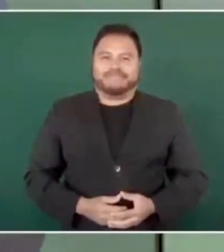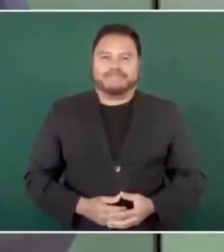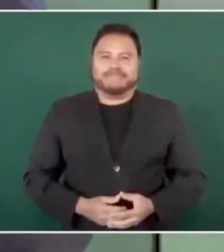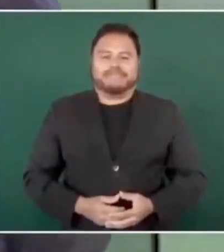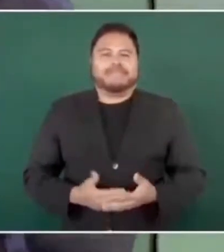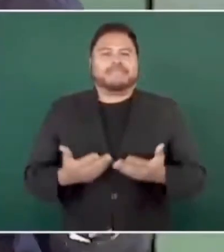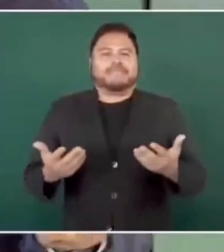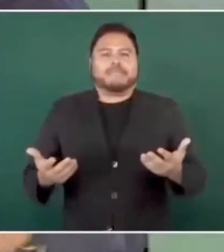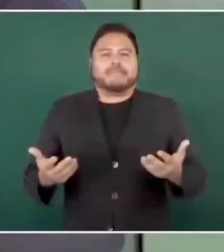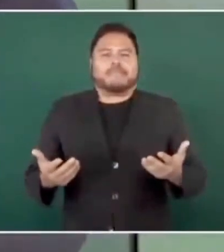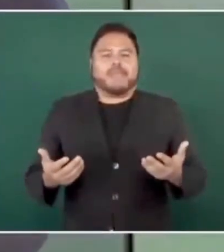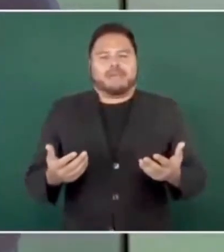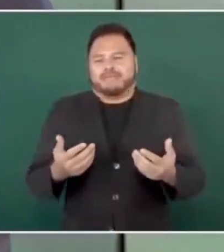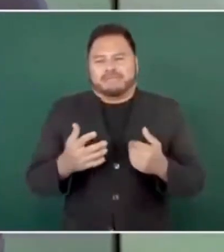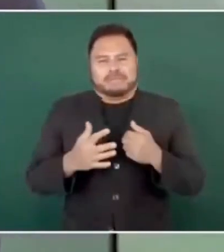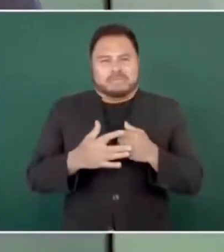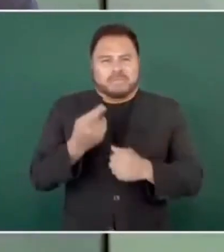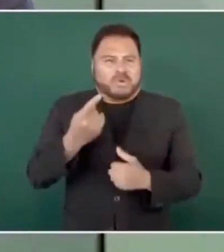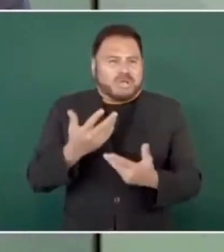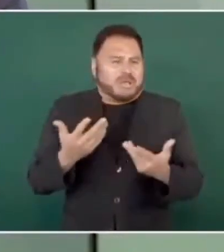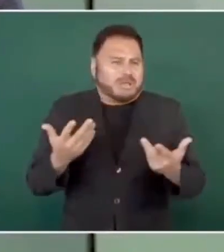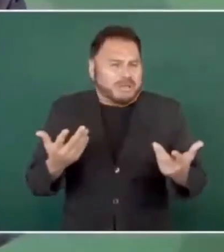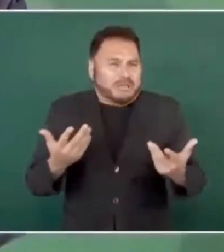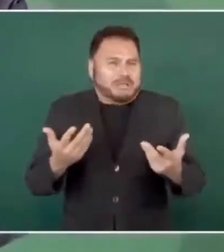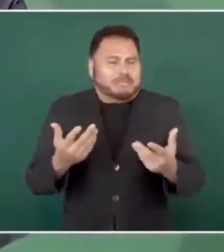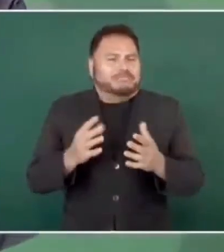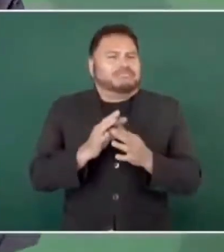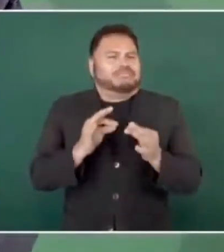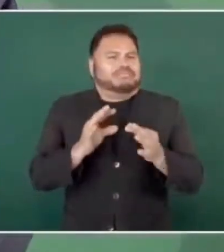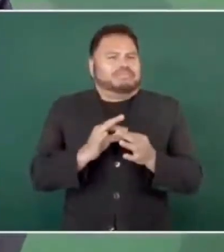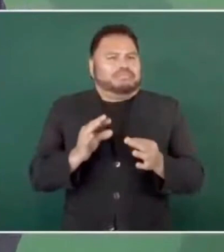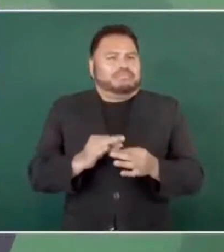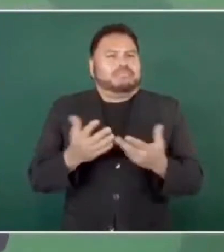Y la explicación tiene que ver